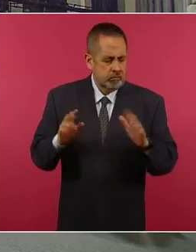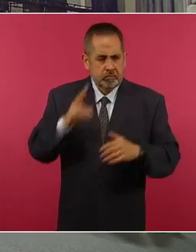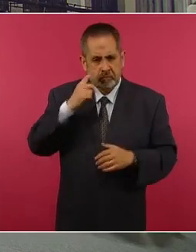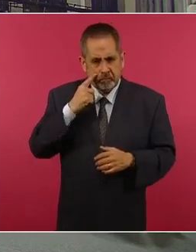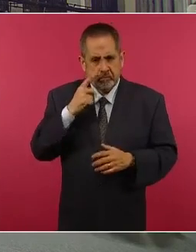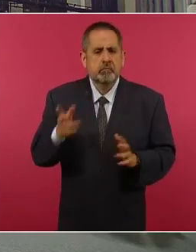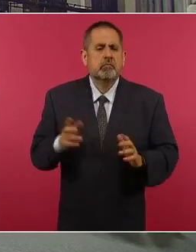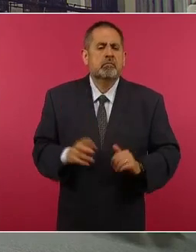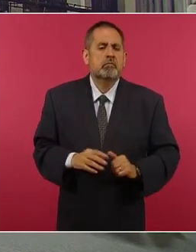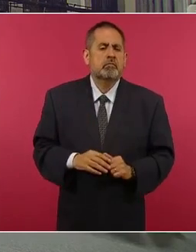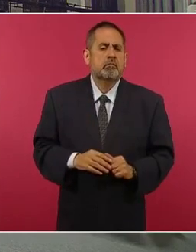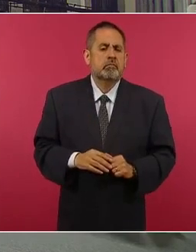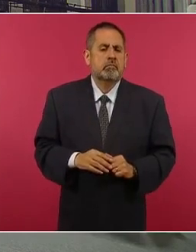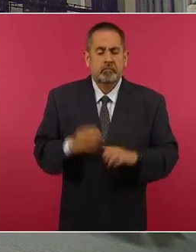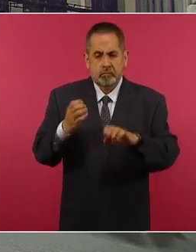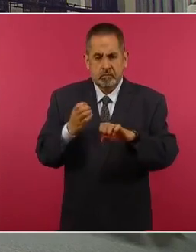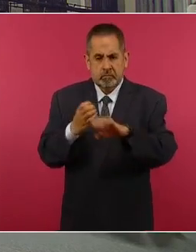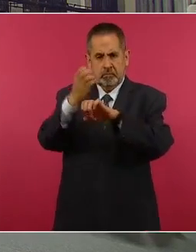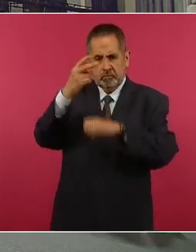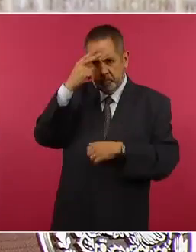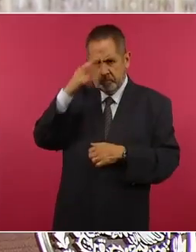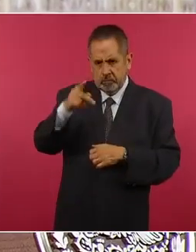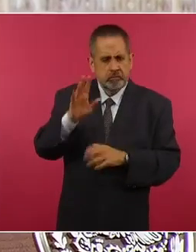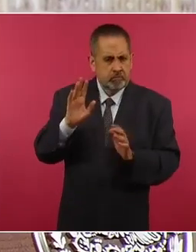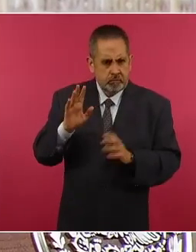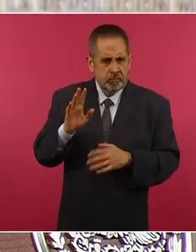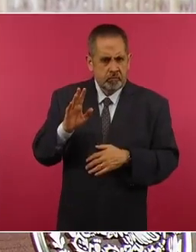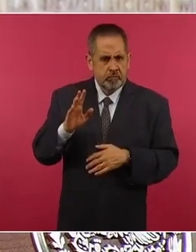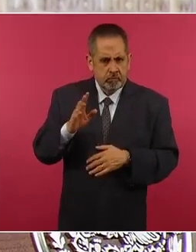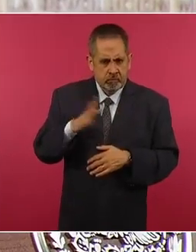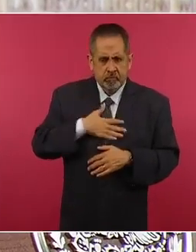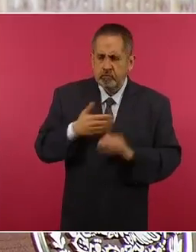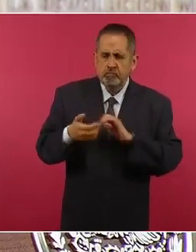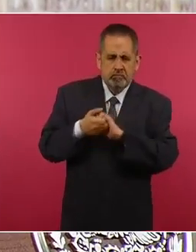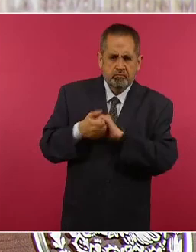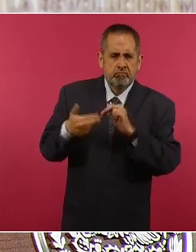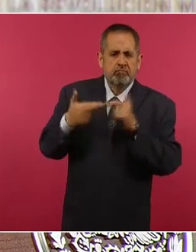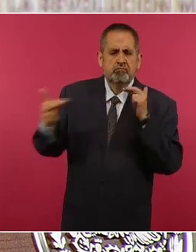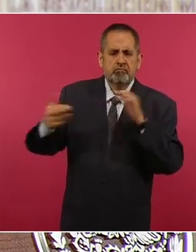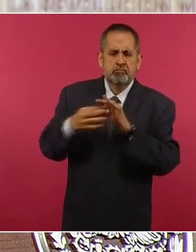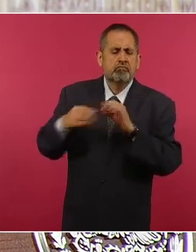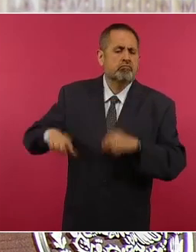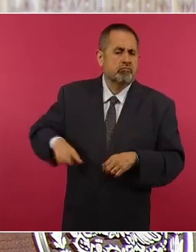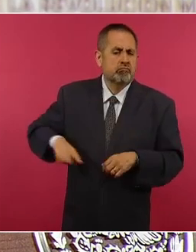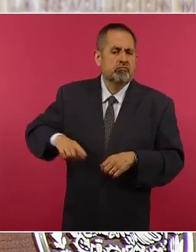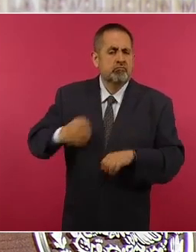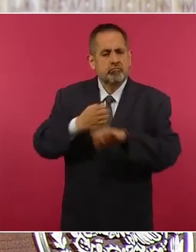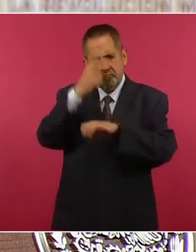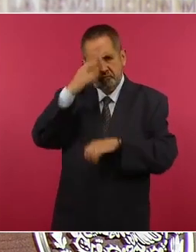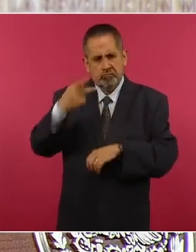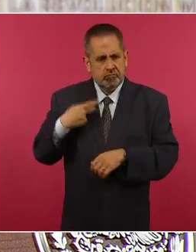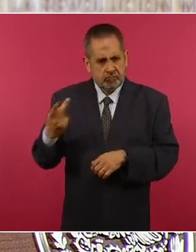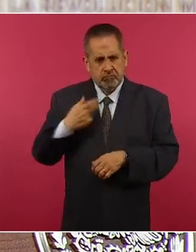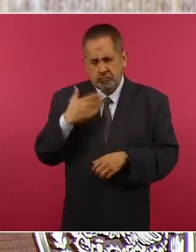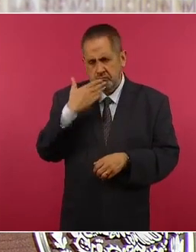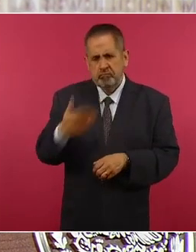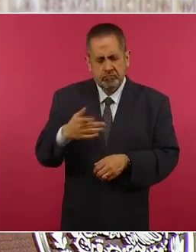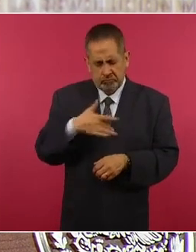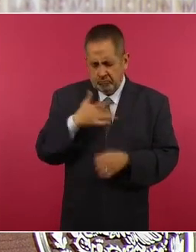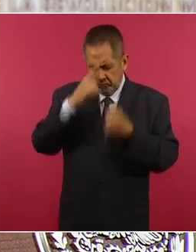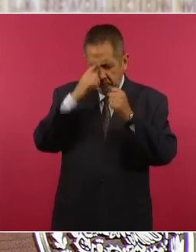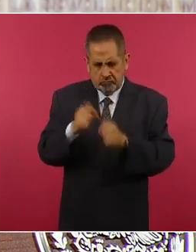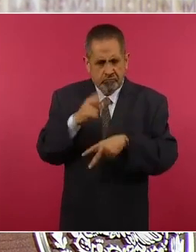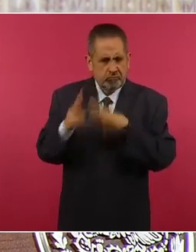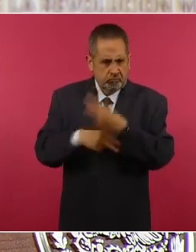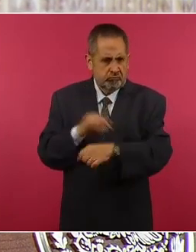trata de el Estado de México, pero es buena la relación con el gobierno del Estado de México y estoy seguro que se